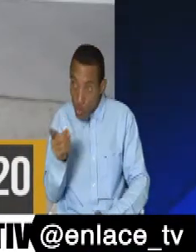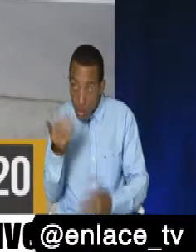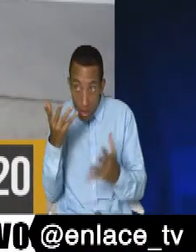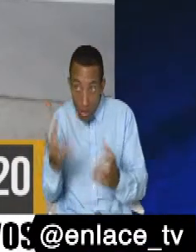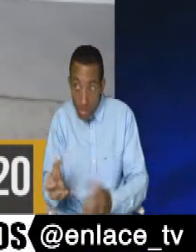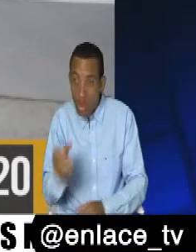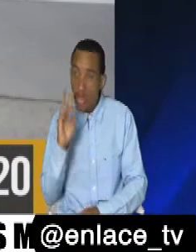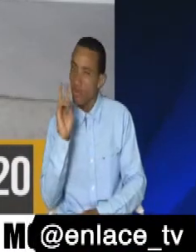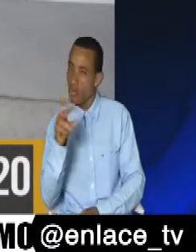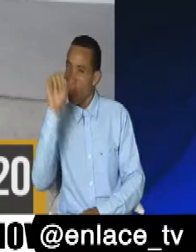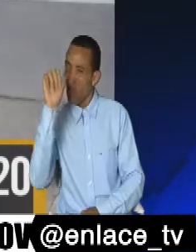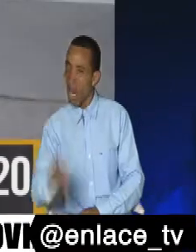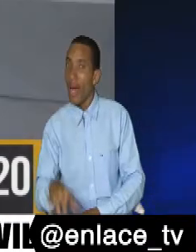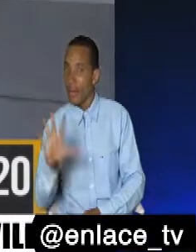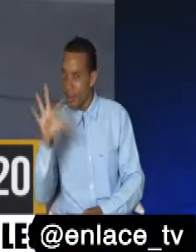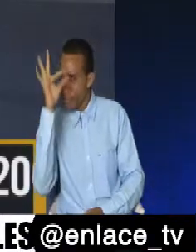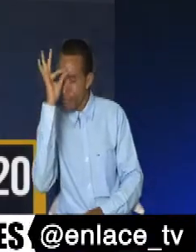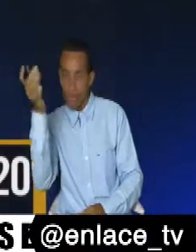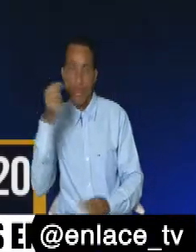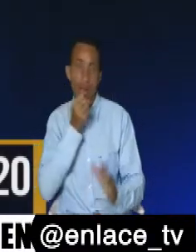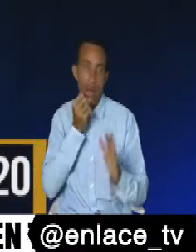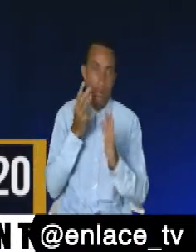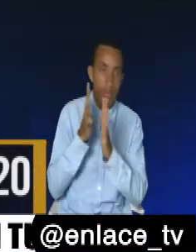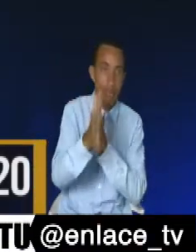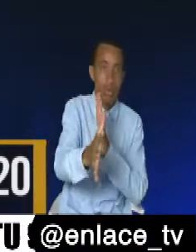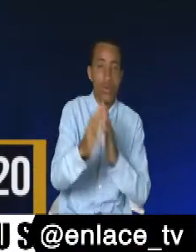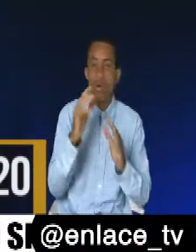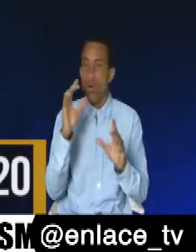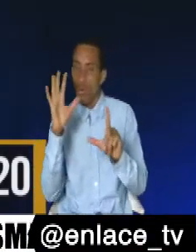sus fotos o videos al número de WhatsApp